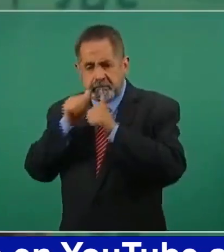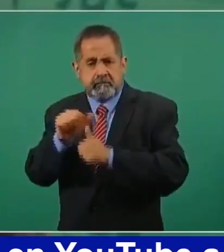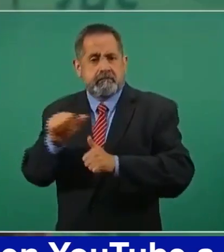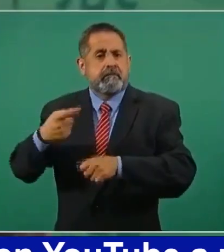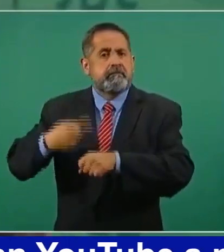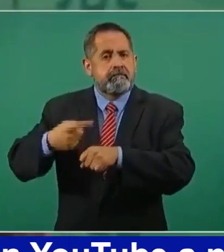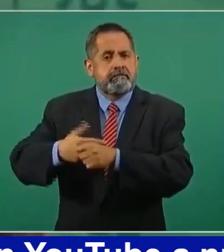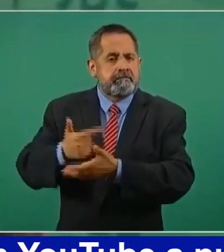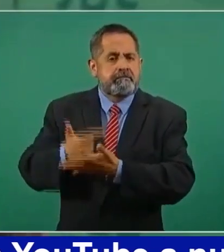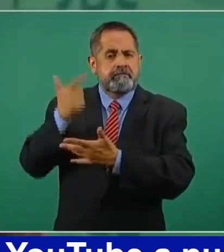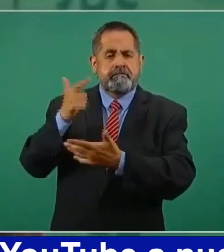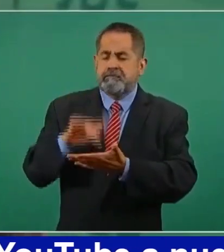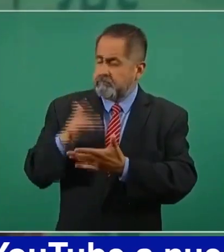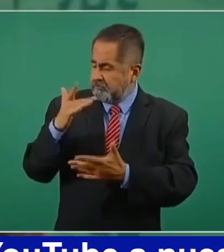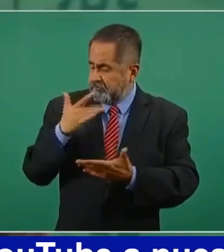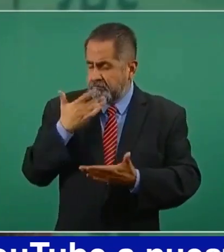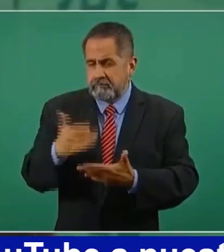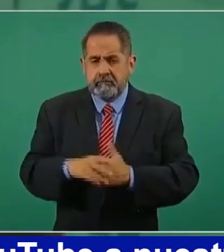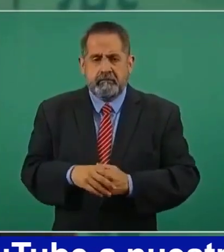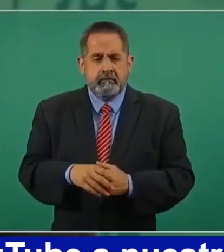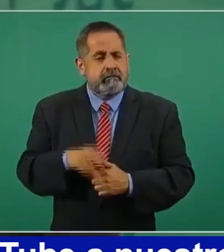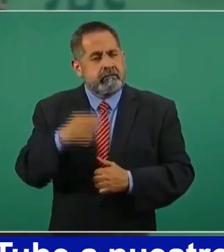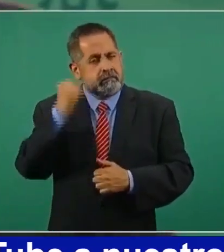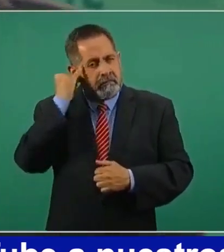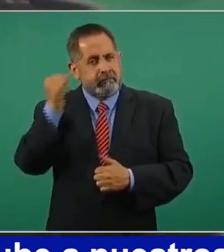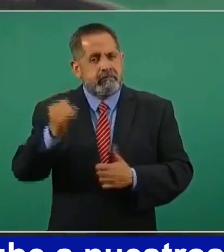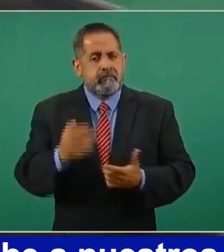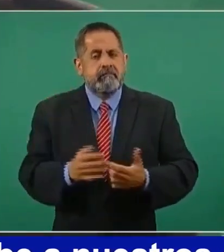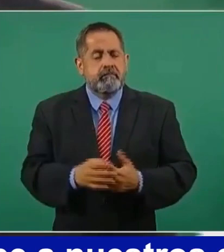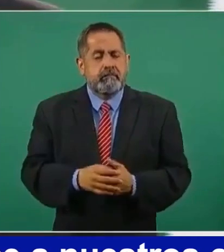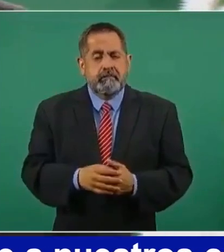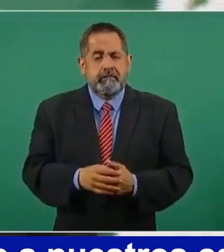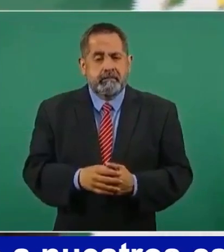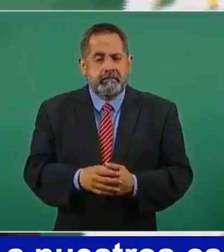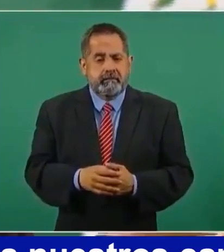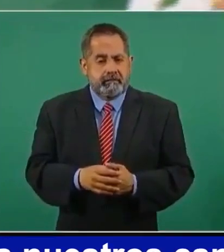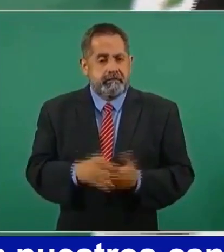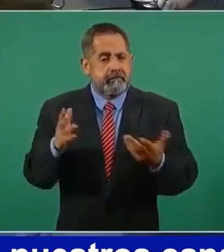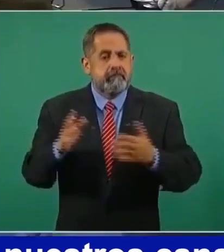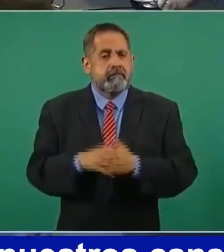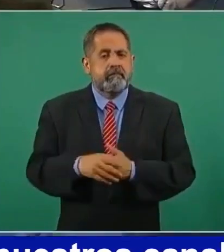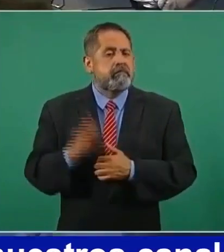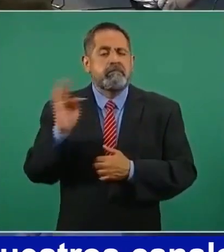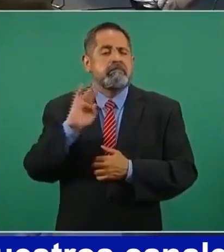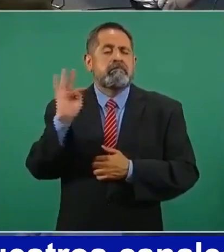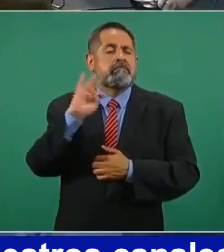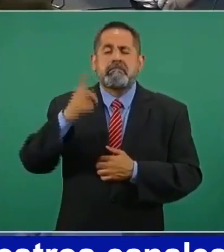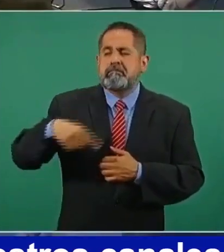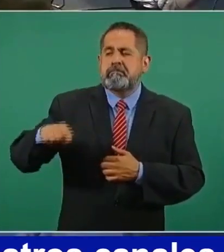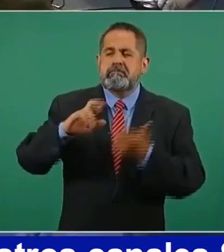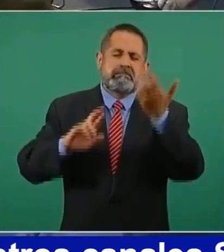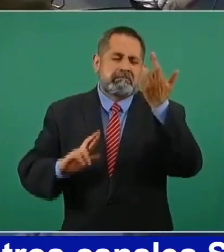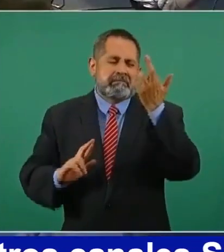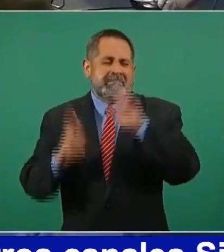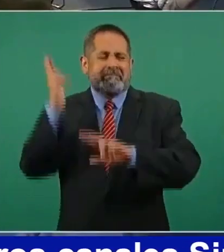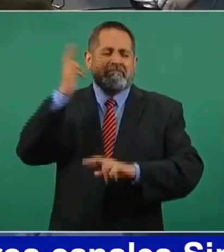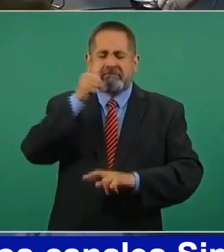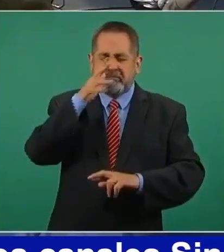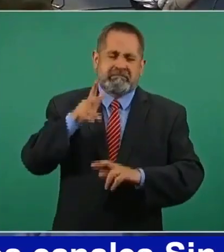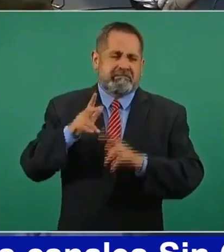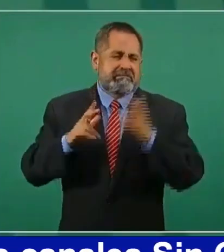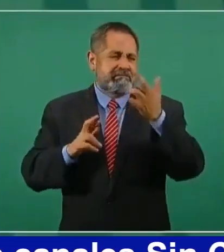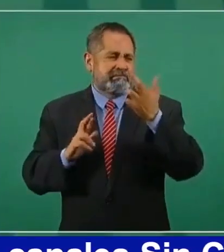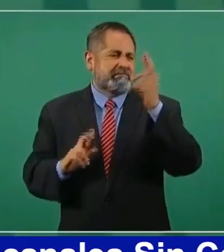enfermos graves. Pero imagínense que hubiese habido una huelga, un